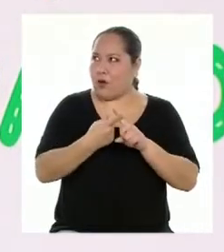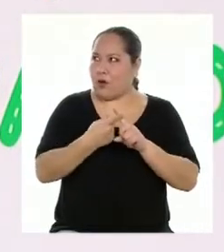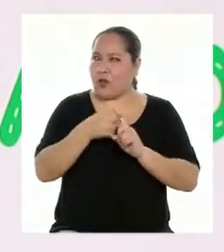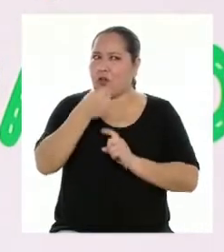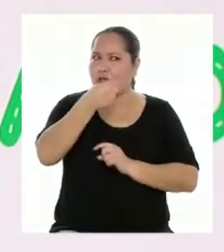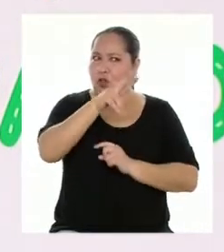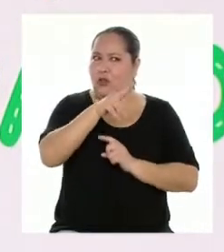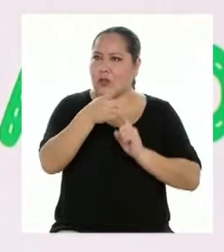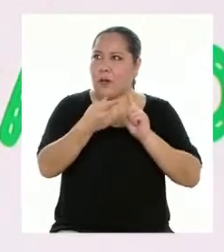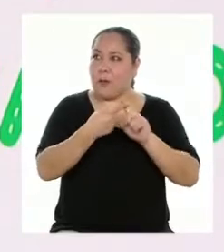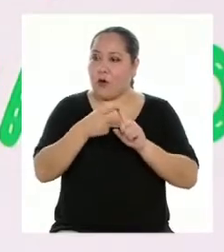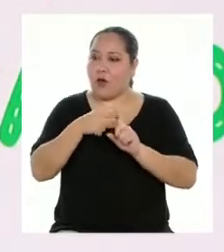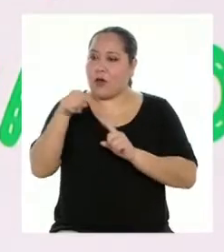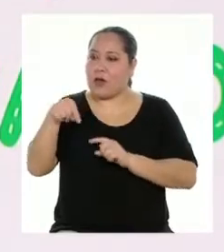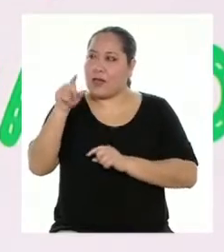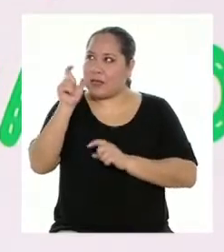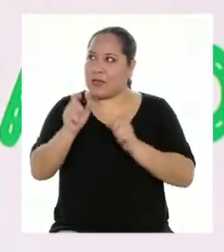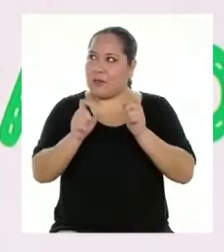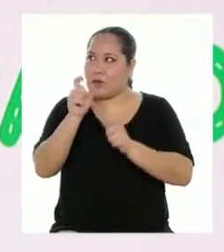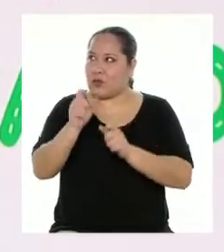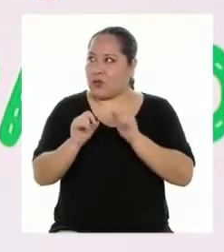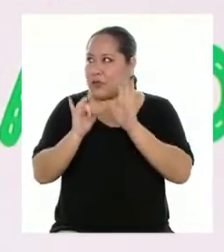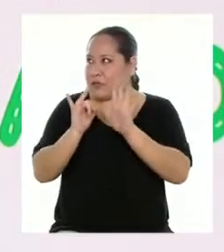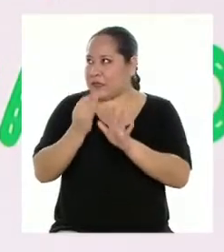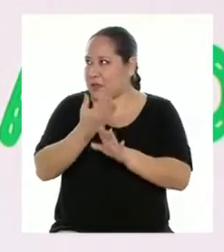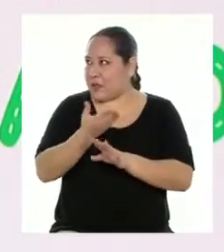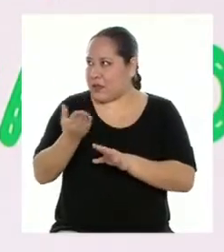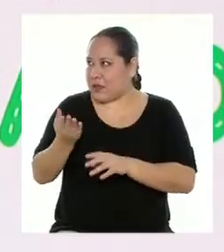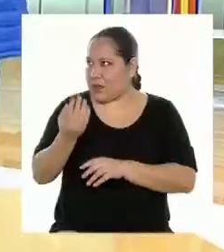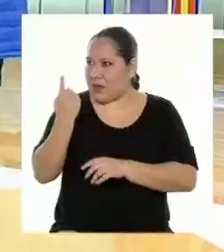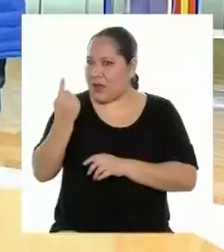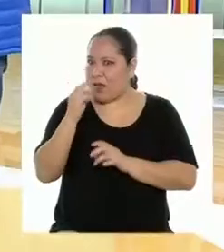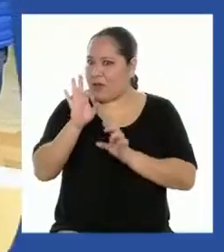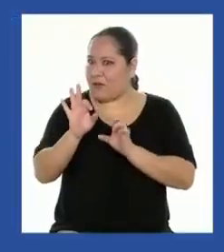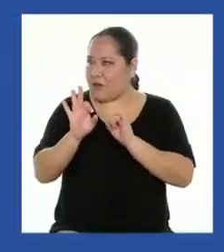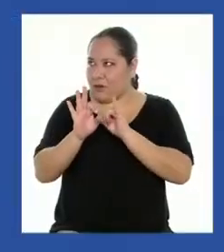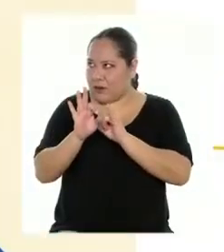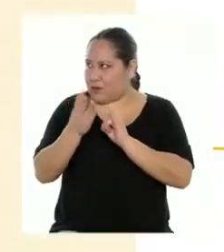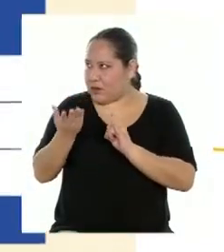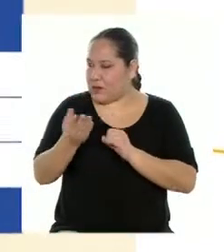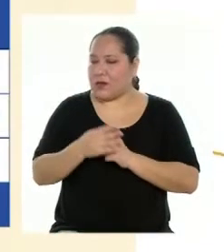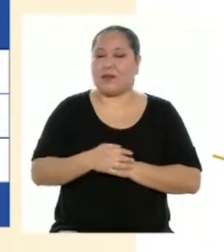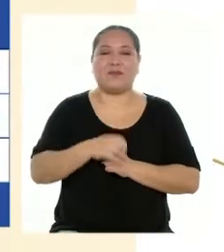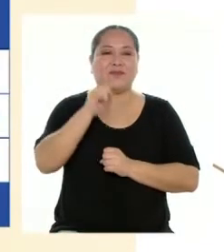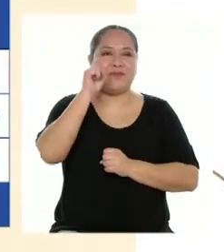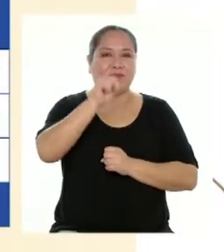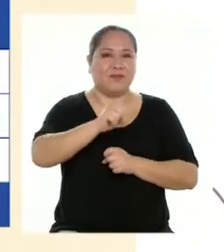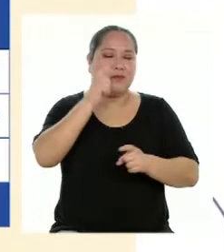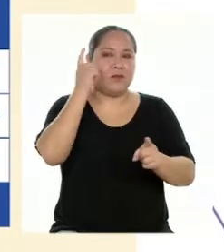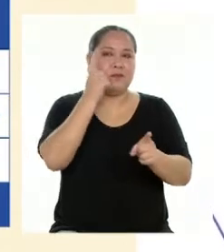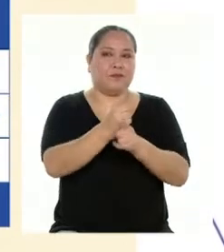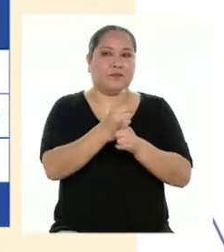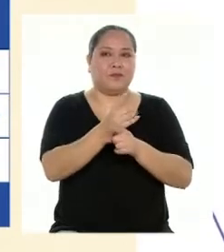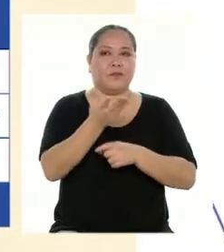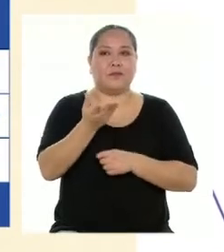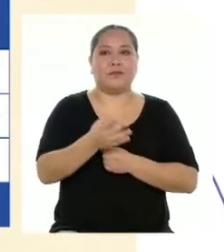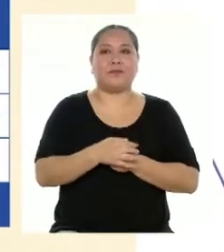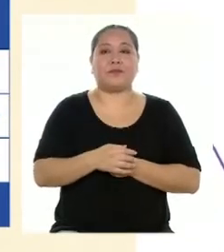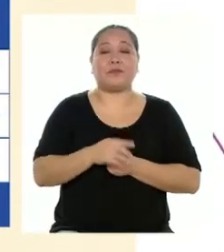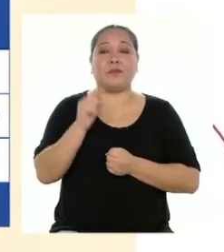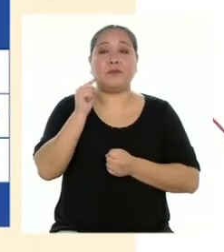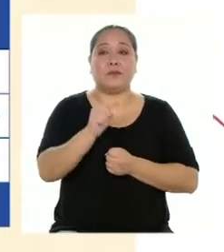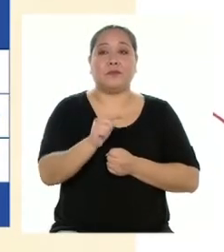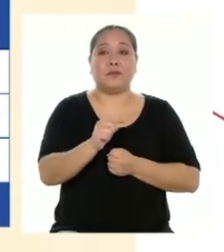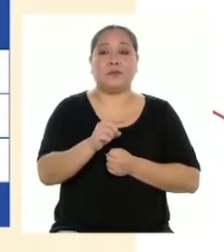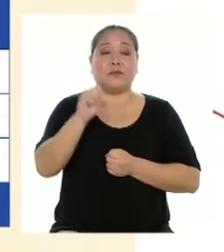12 grados por la cantidad o frecuencia de cada categoría, ¿cierto? Así es, Rodrigo. De esa manera, si en la